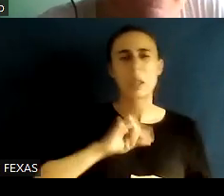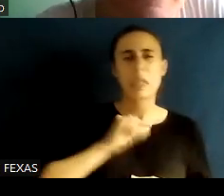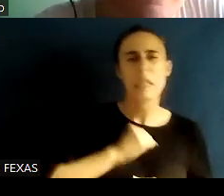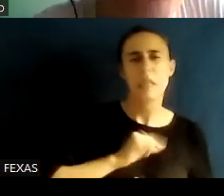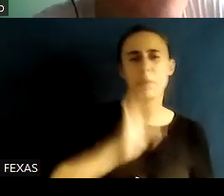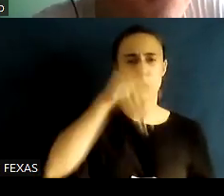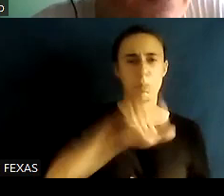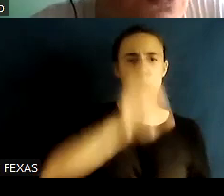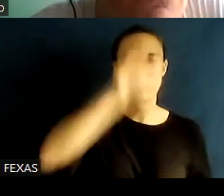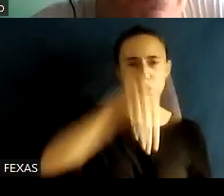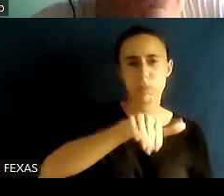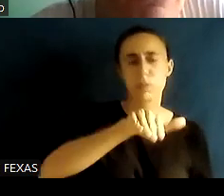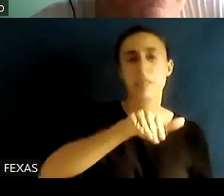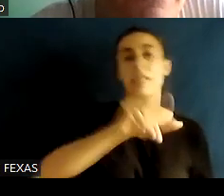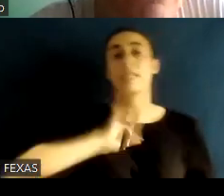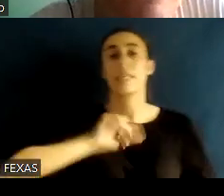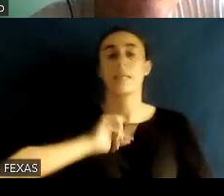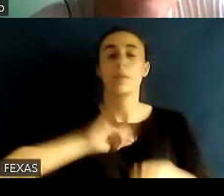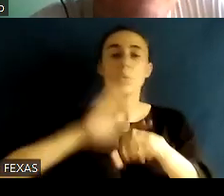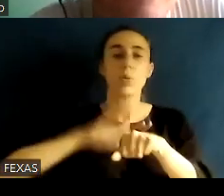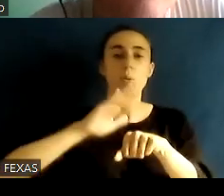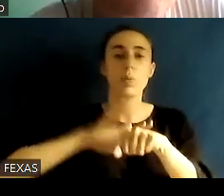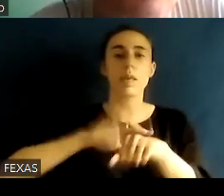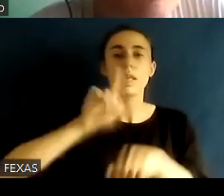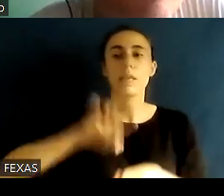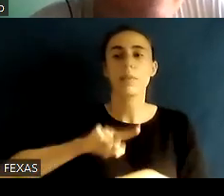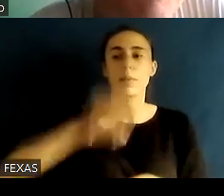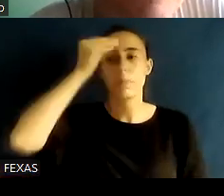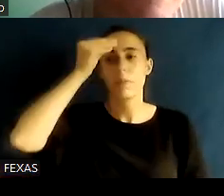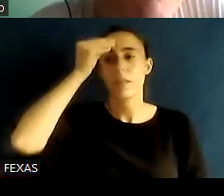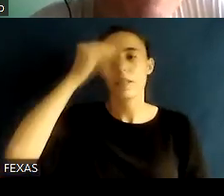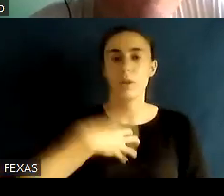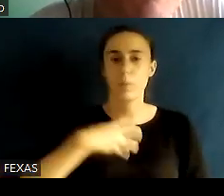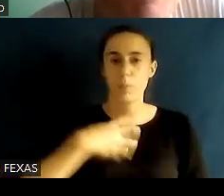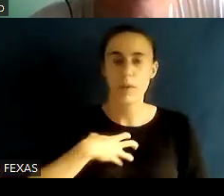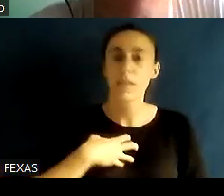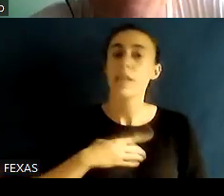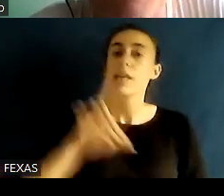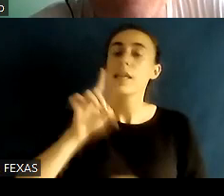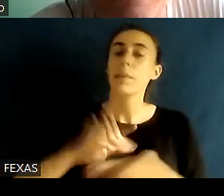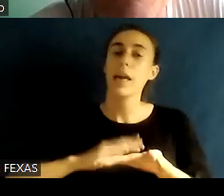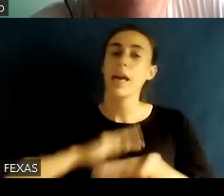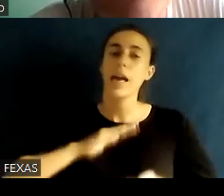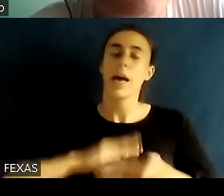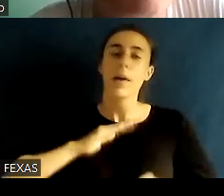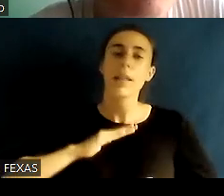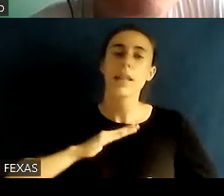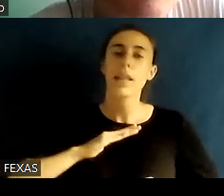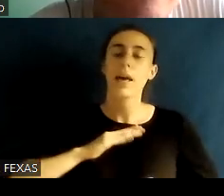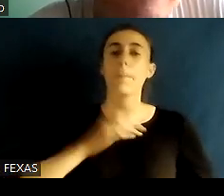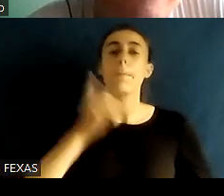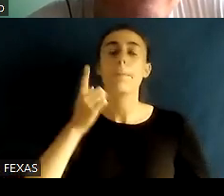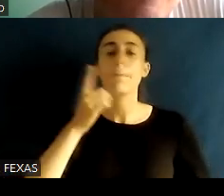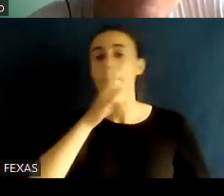día, un sentimiento de culpa o de inutilidad, una pérdida de la capacidad para experimentar placer, que esto en